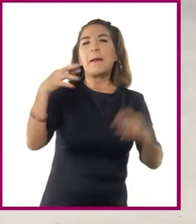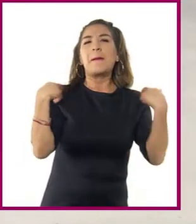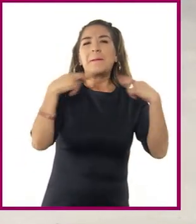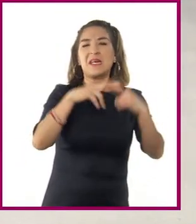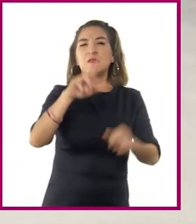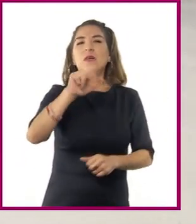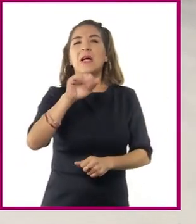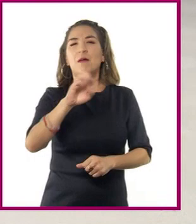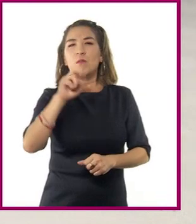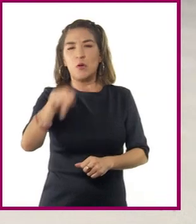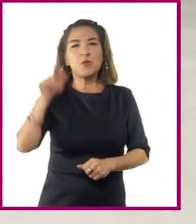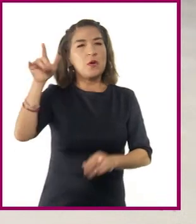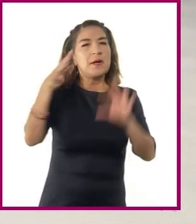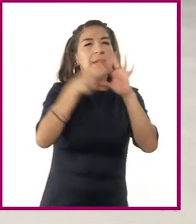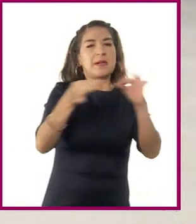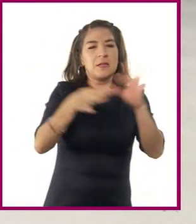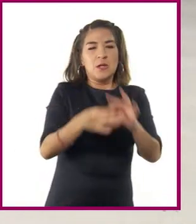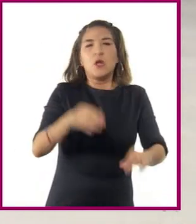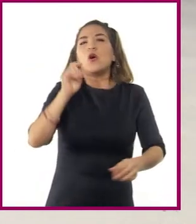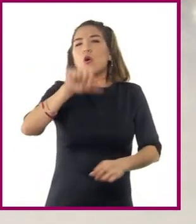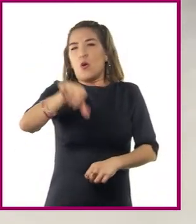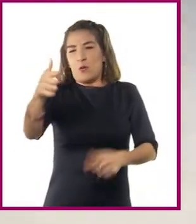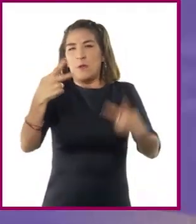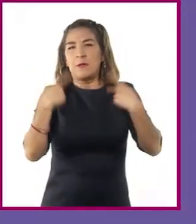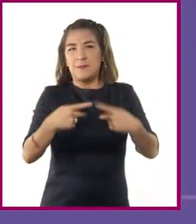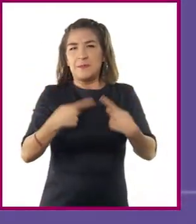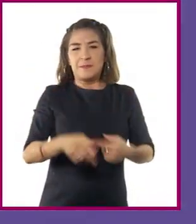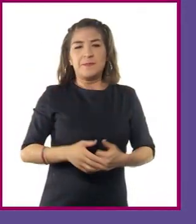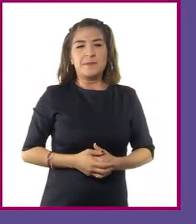razones para reflexionar con las demás personas.